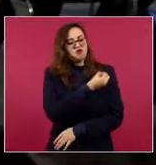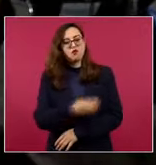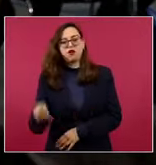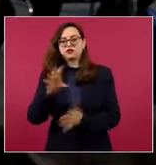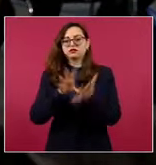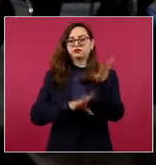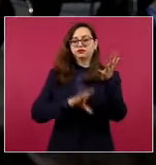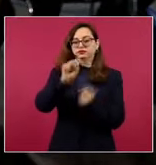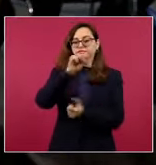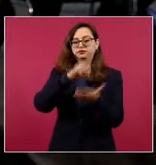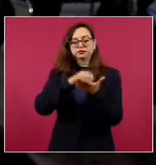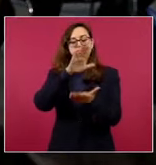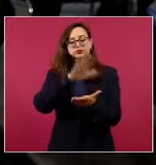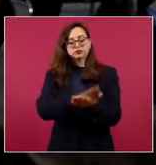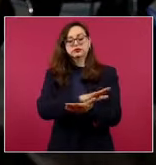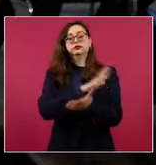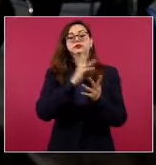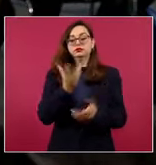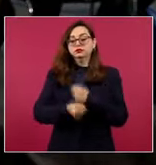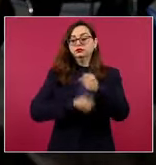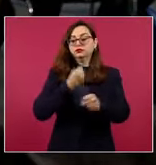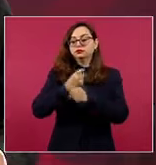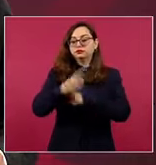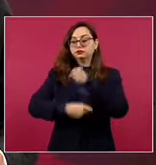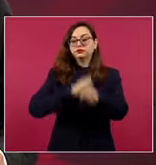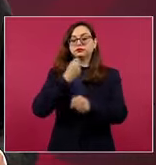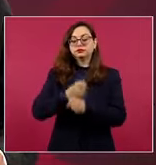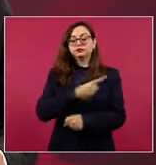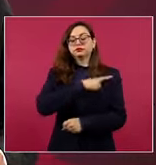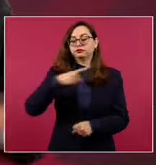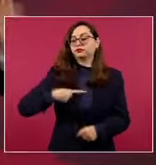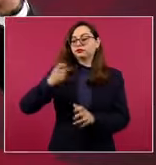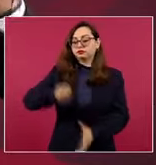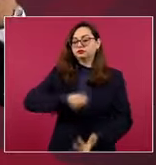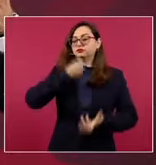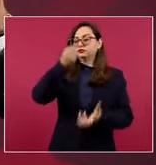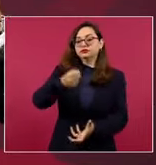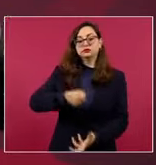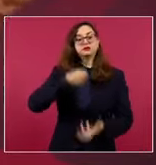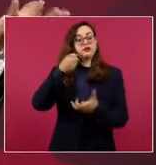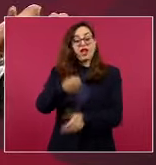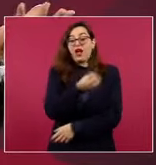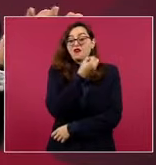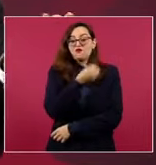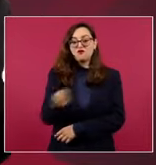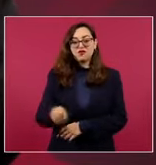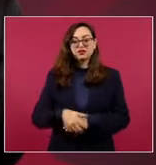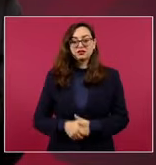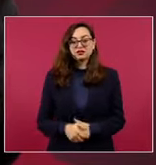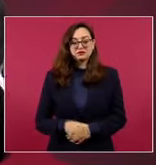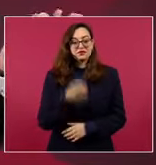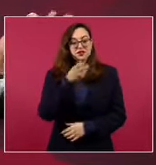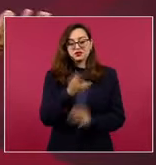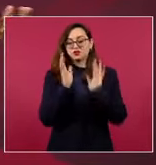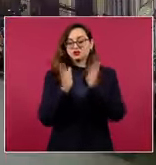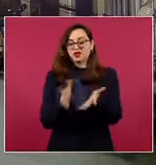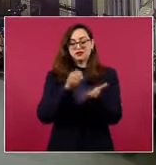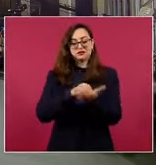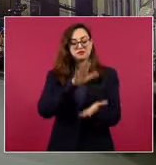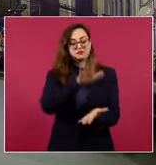pobres y para las personas con discapacidad. Entonces, esas son las reformas, la